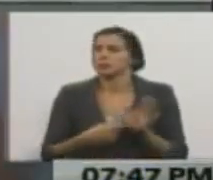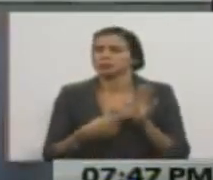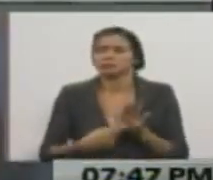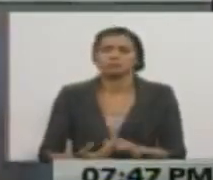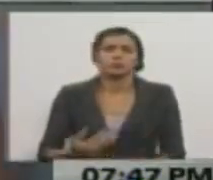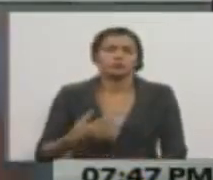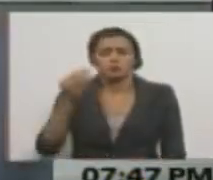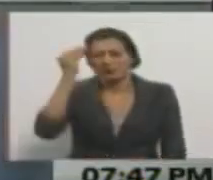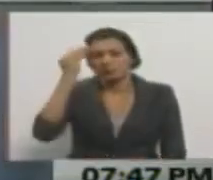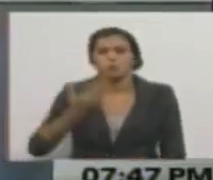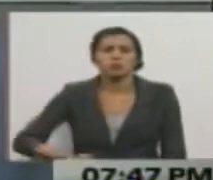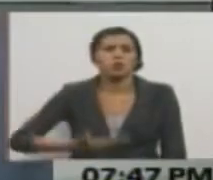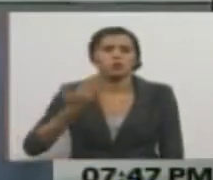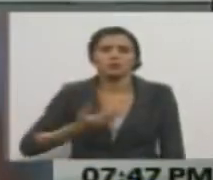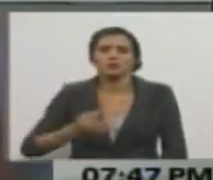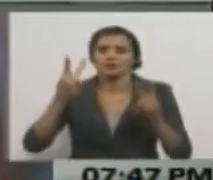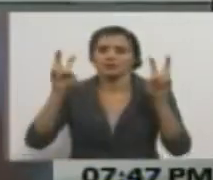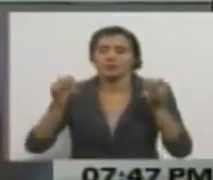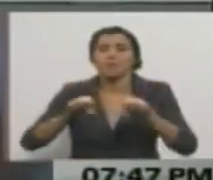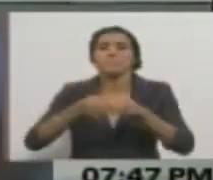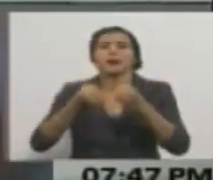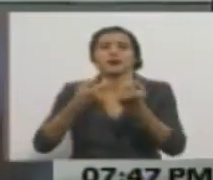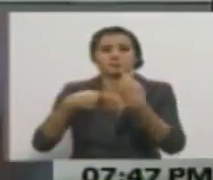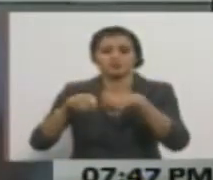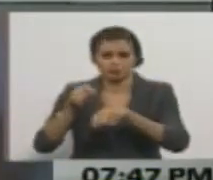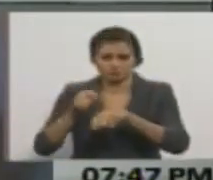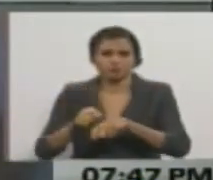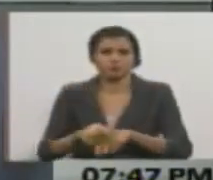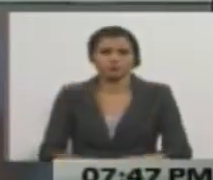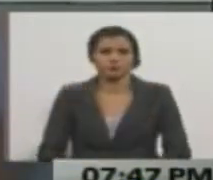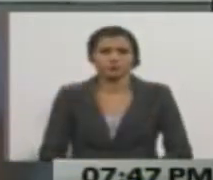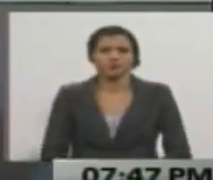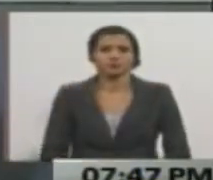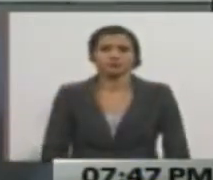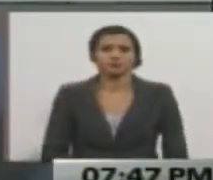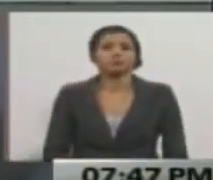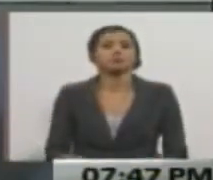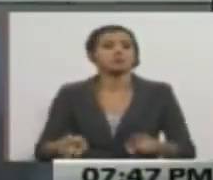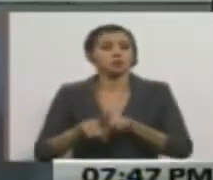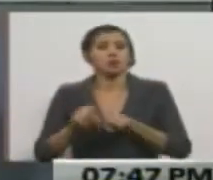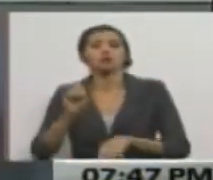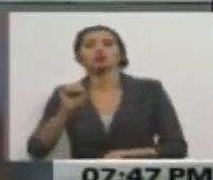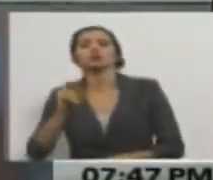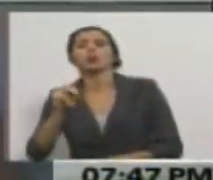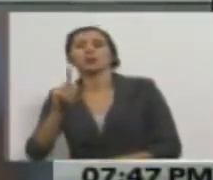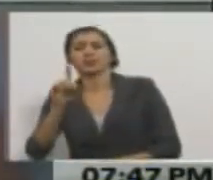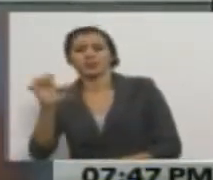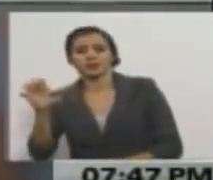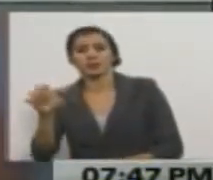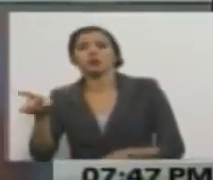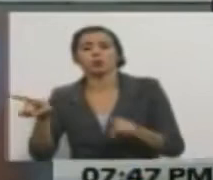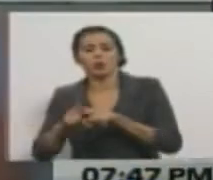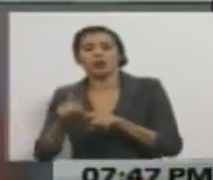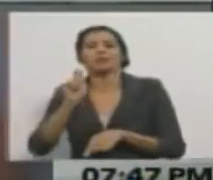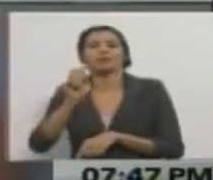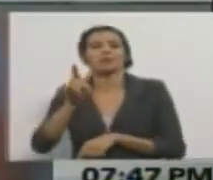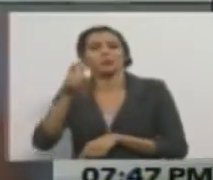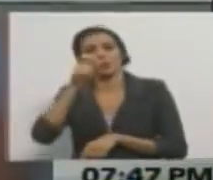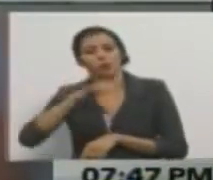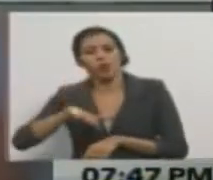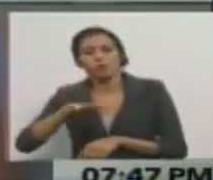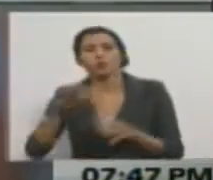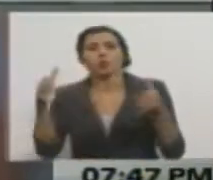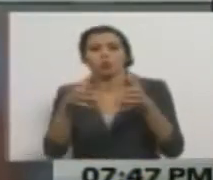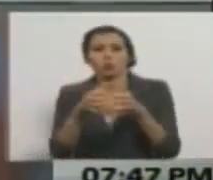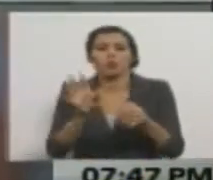mucha importancia al tema de las panaderías. También lo ha hecho la Sundet, gente como TV Pueblo, el equipo de